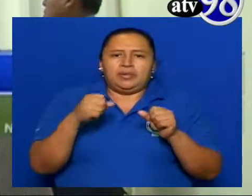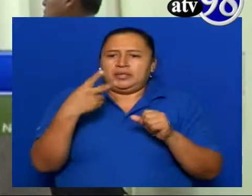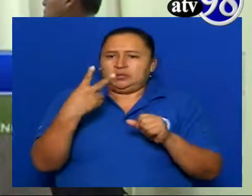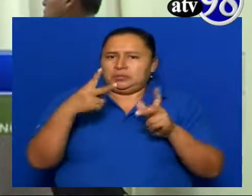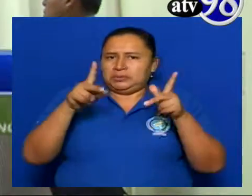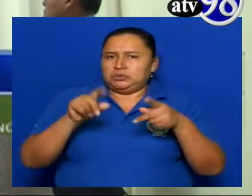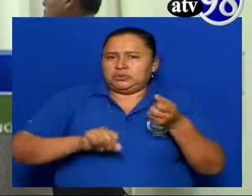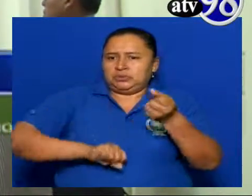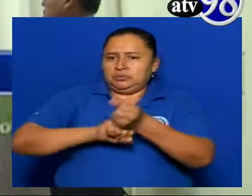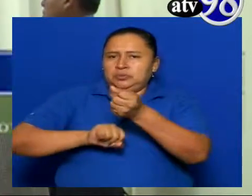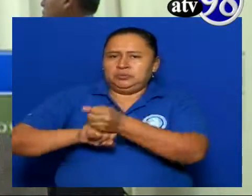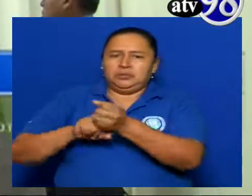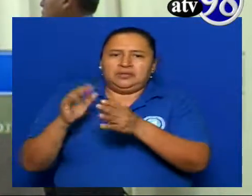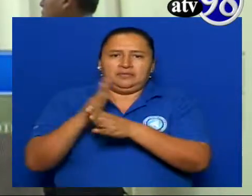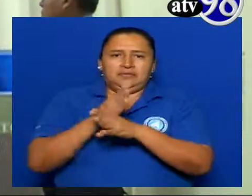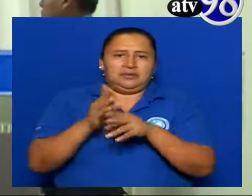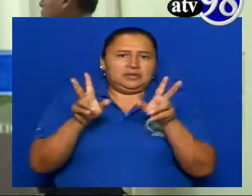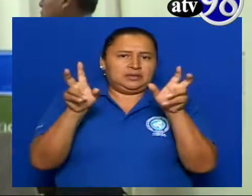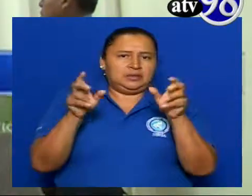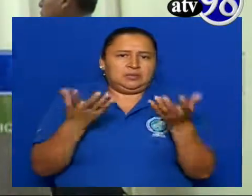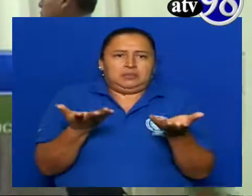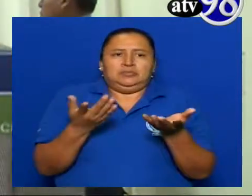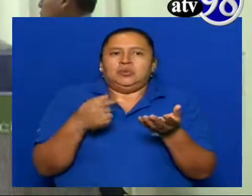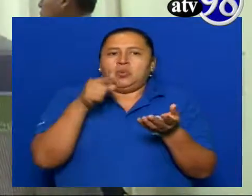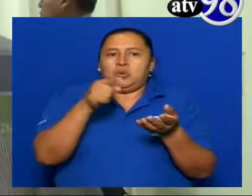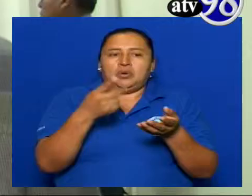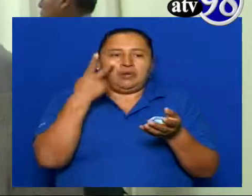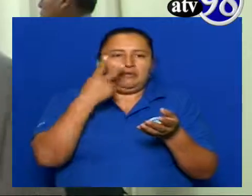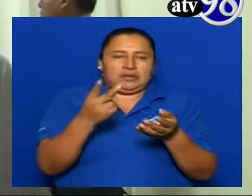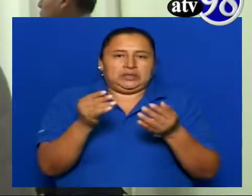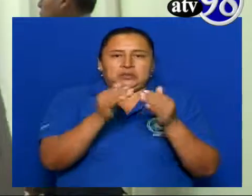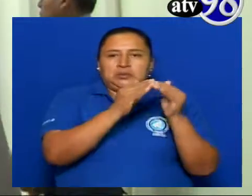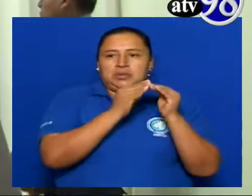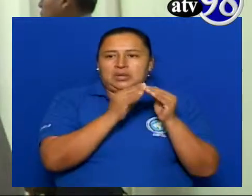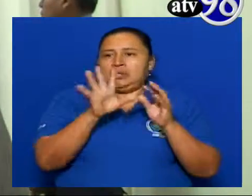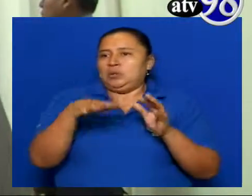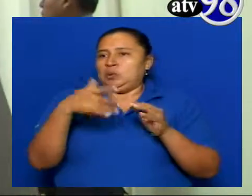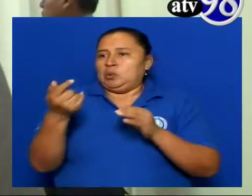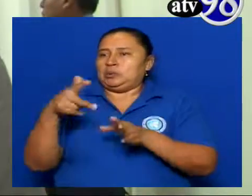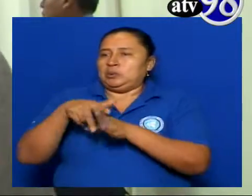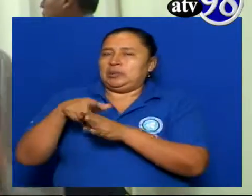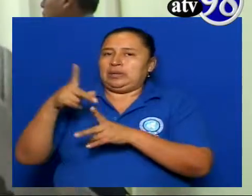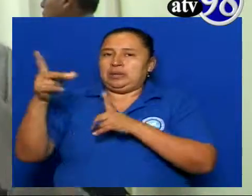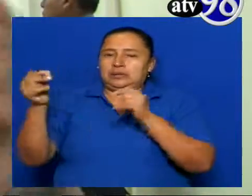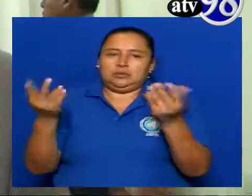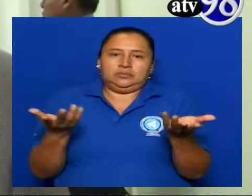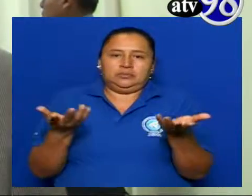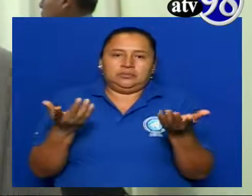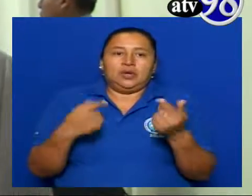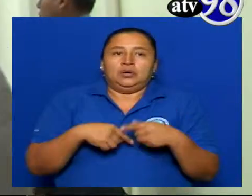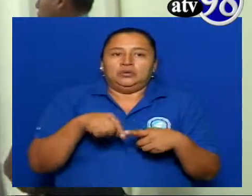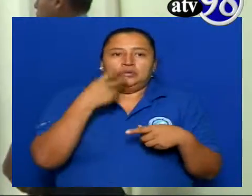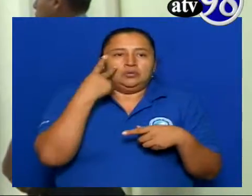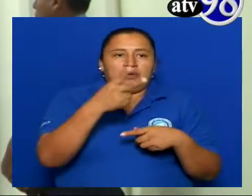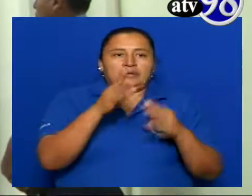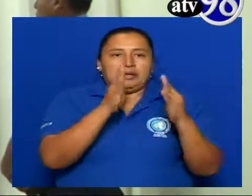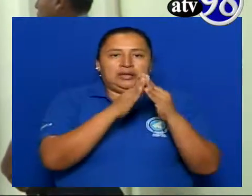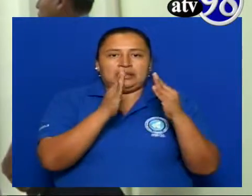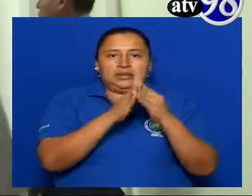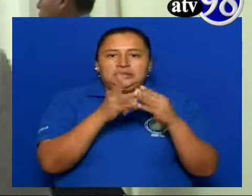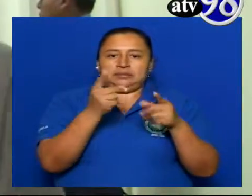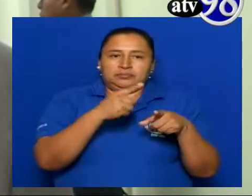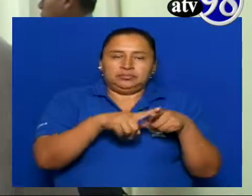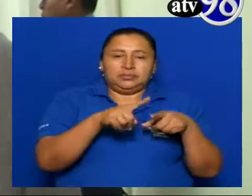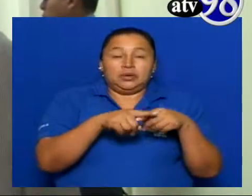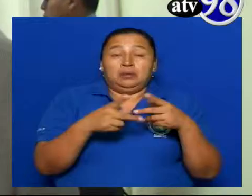codirectores en diferentes áreas, que si uno va a ver el área urbana, otro va a ver el área rural, si uno va a ver la vivienda subsidiada.